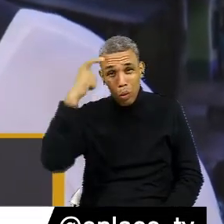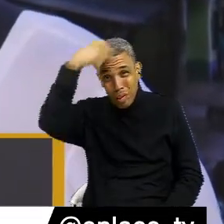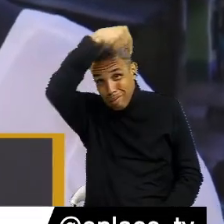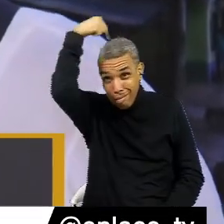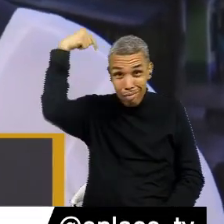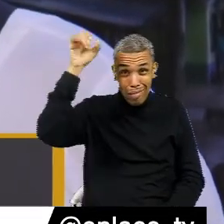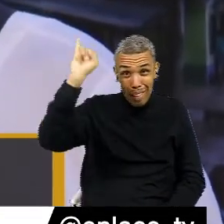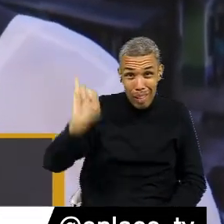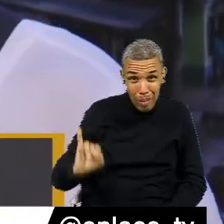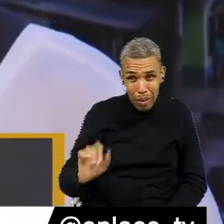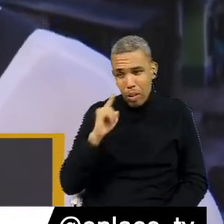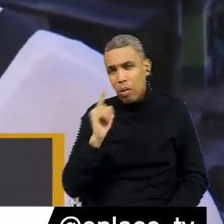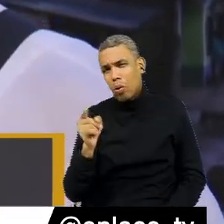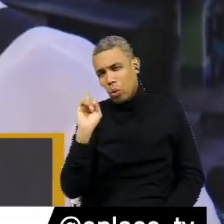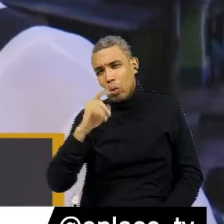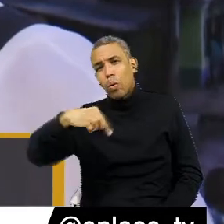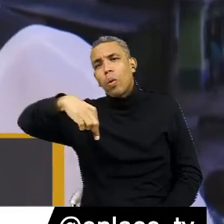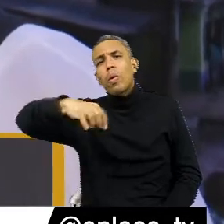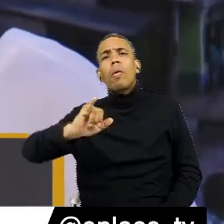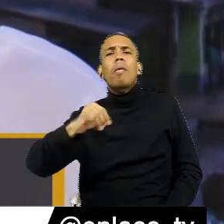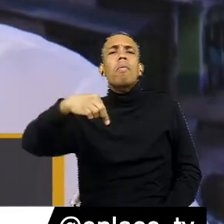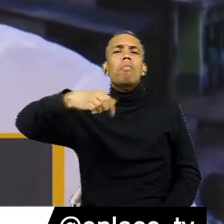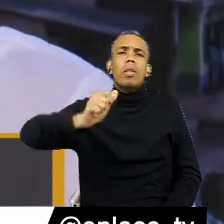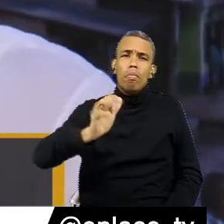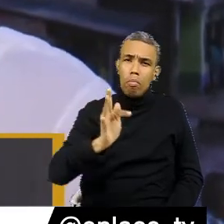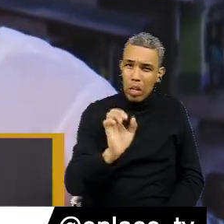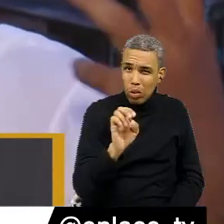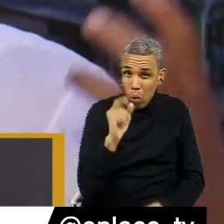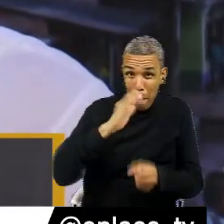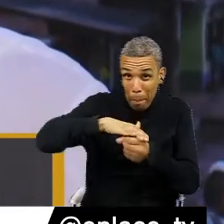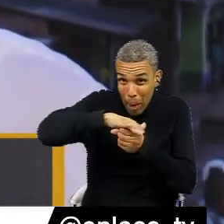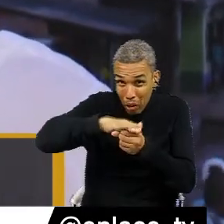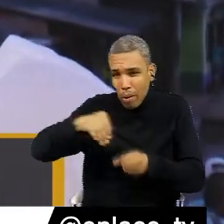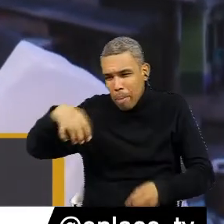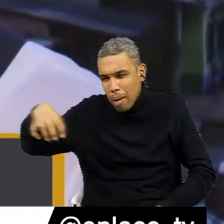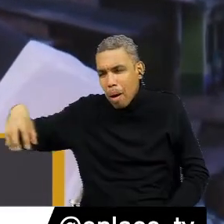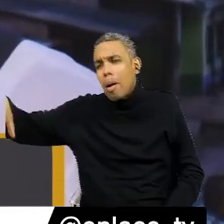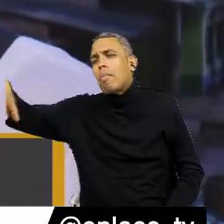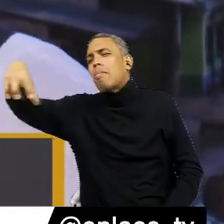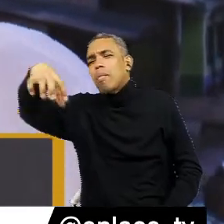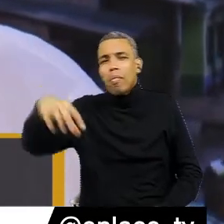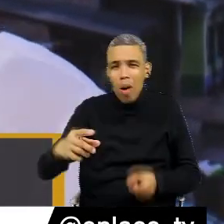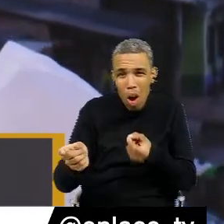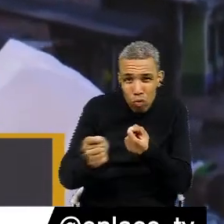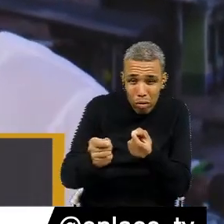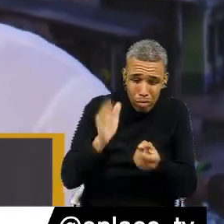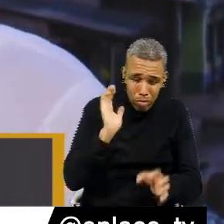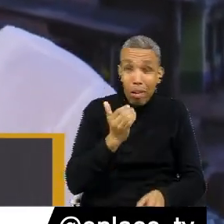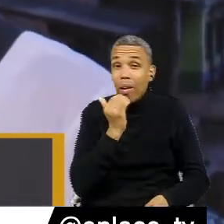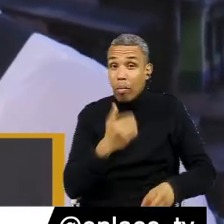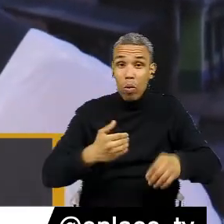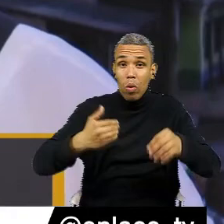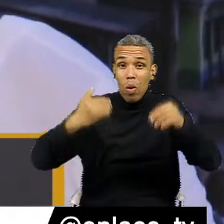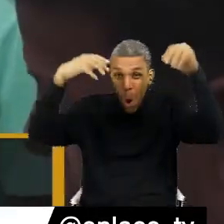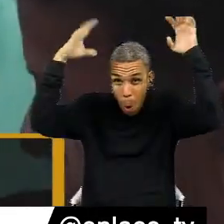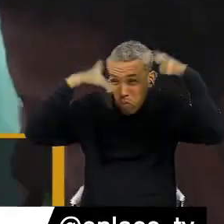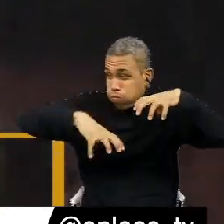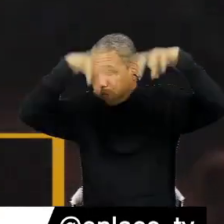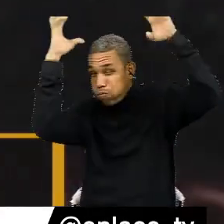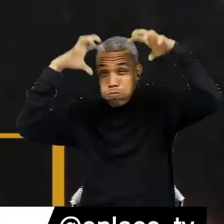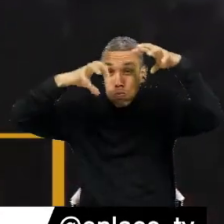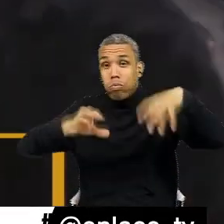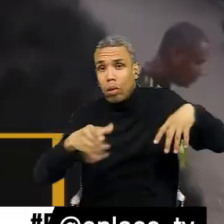y sabemos la problemática tan grande que sufren estas personas cuando, estas familias, cuando llueve o medio nada más de lluvia, tienen que correr a levantar sus cosas.